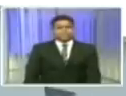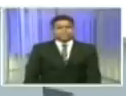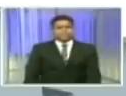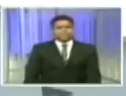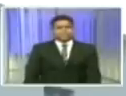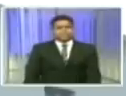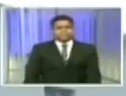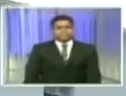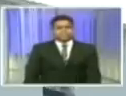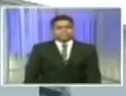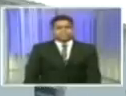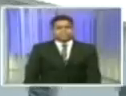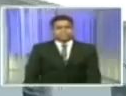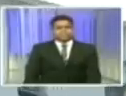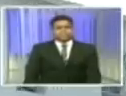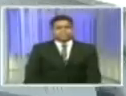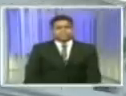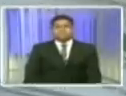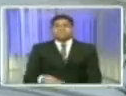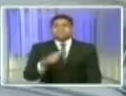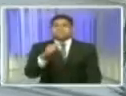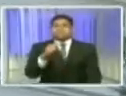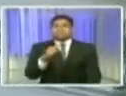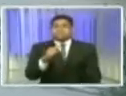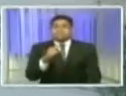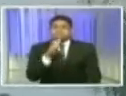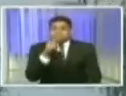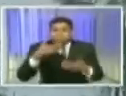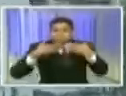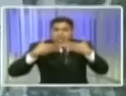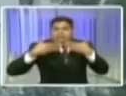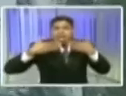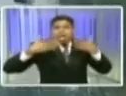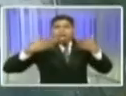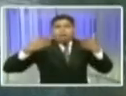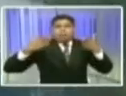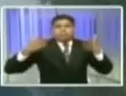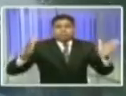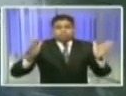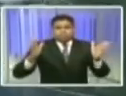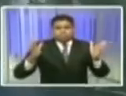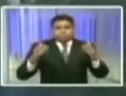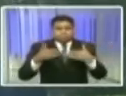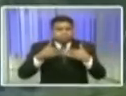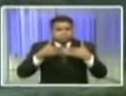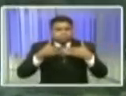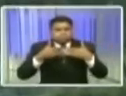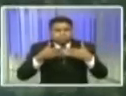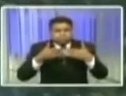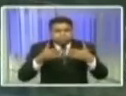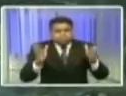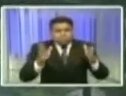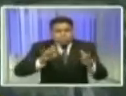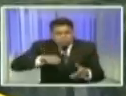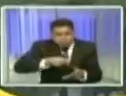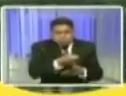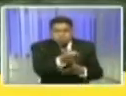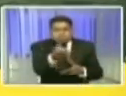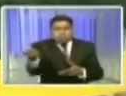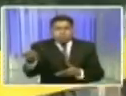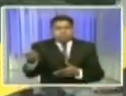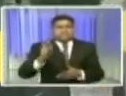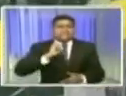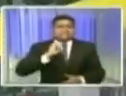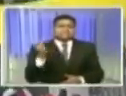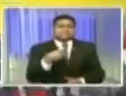quien abrió las compuertas del siglo XXI para Venezuela. Y fue Chávez quien